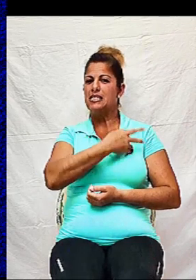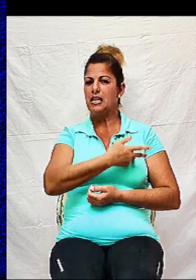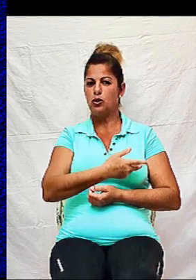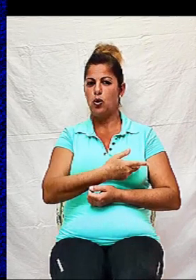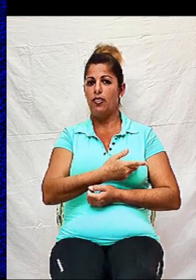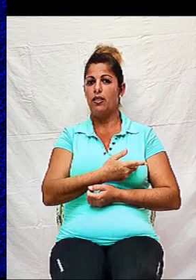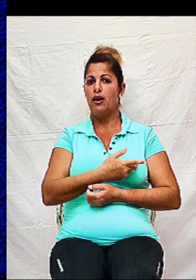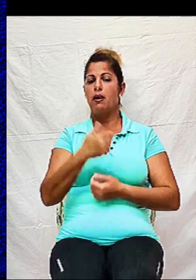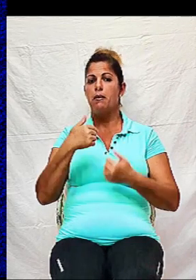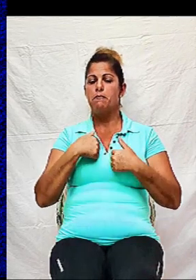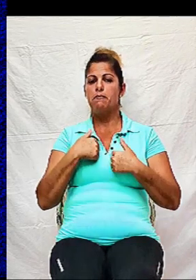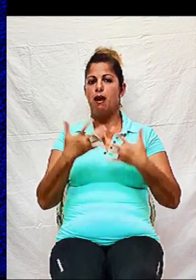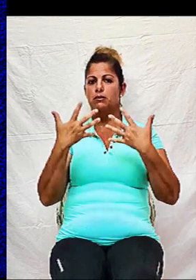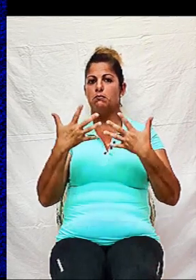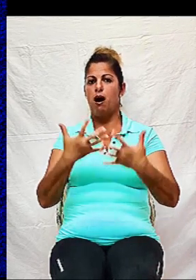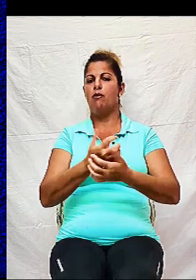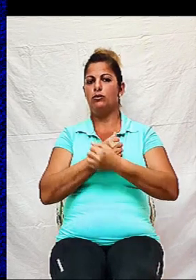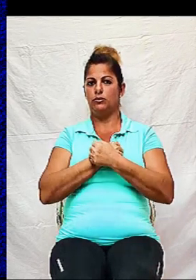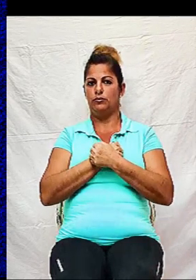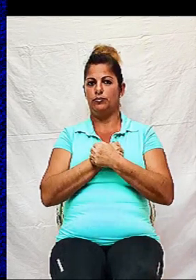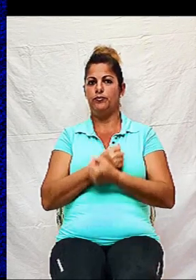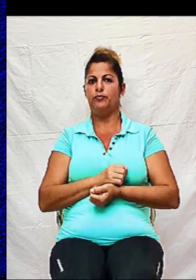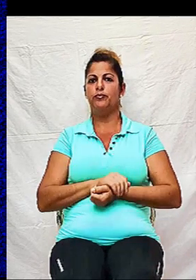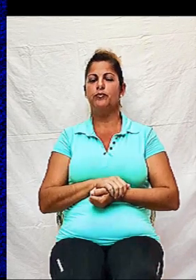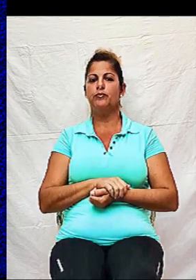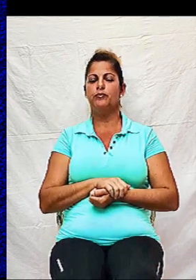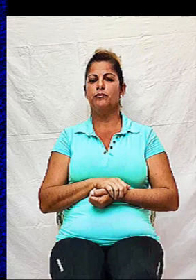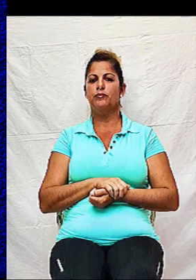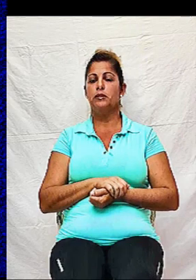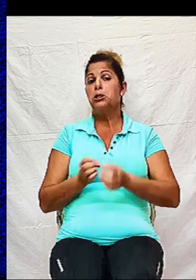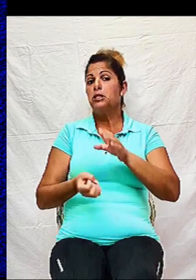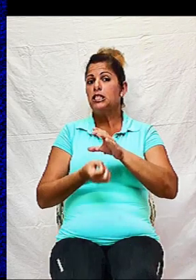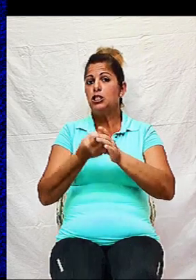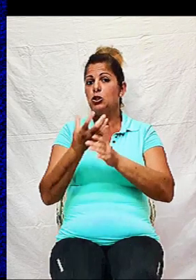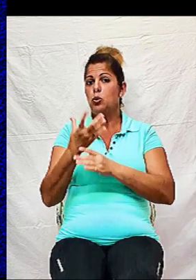Atiendo a la sensación de sostener las manos en mi regazo.